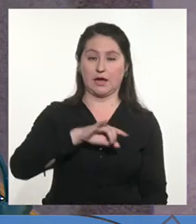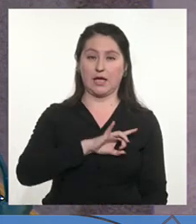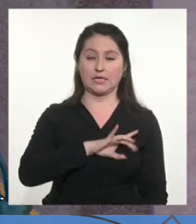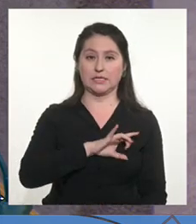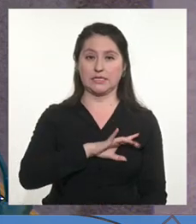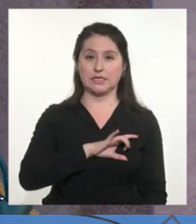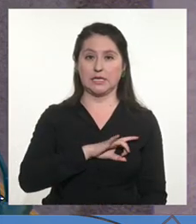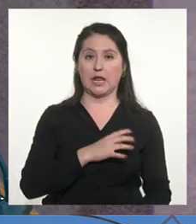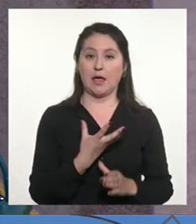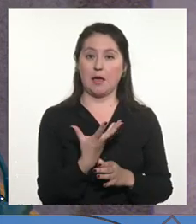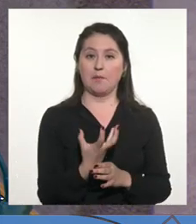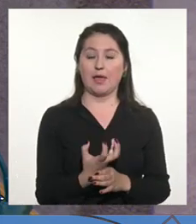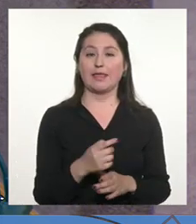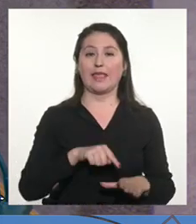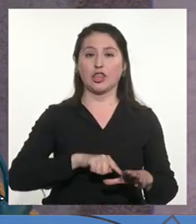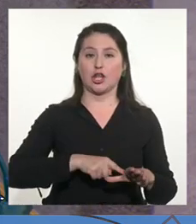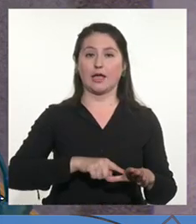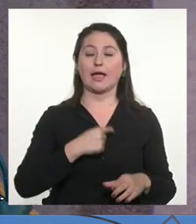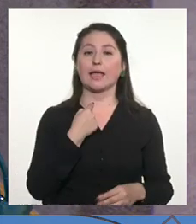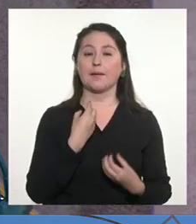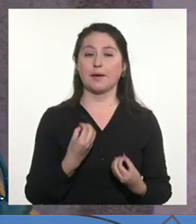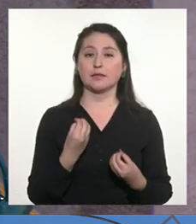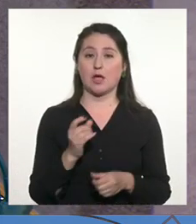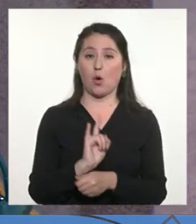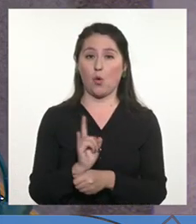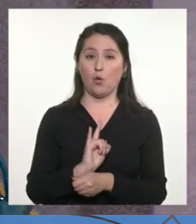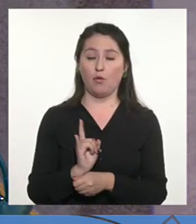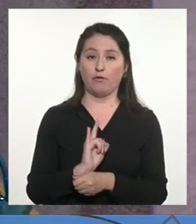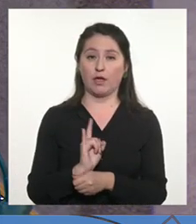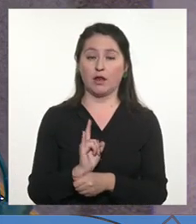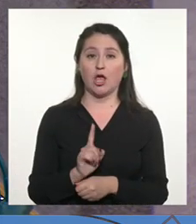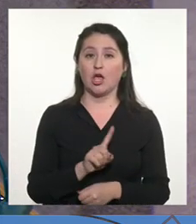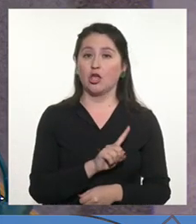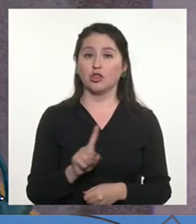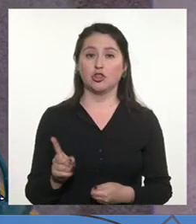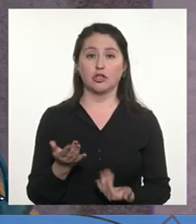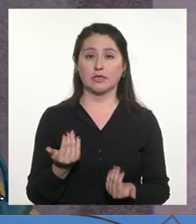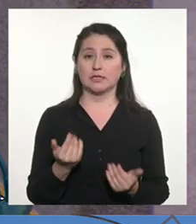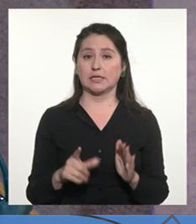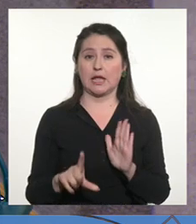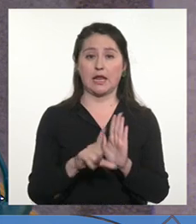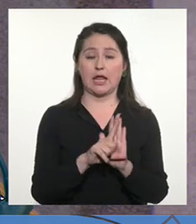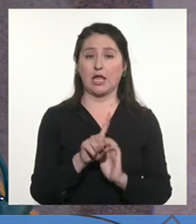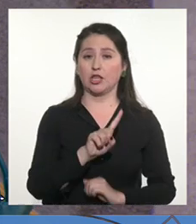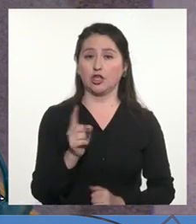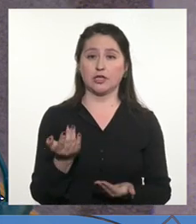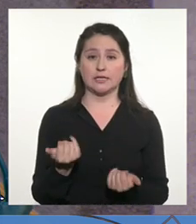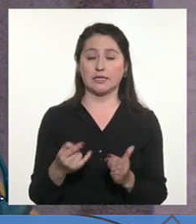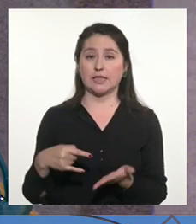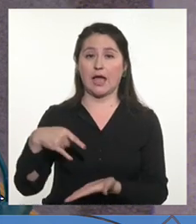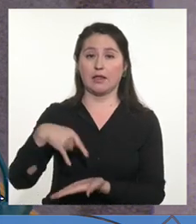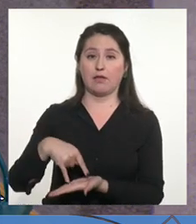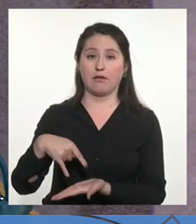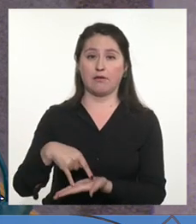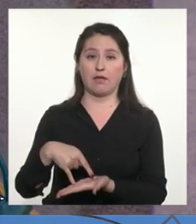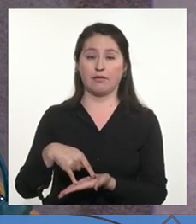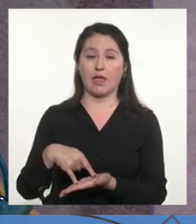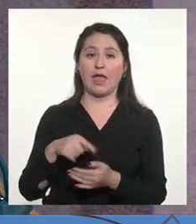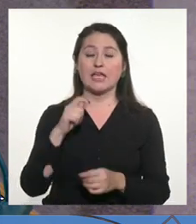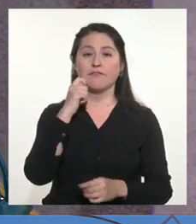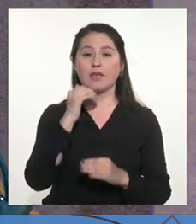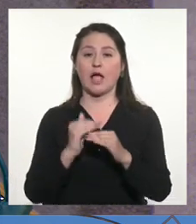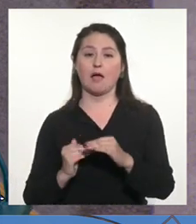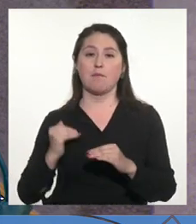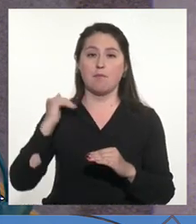y que hace über google no necesita estado no necesita leyes no necesita parlamento funciona en otra escala